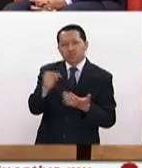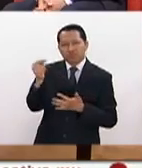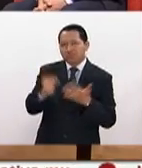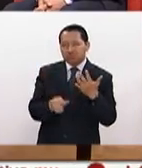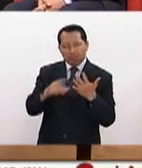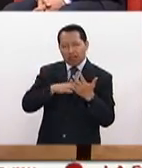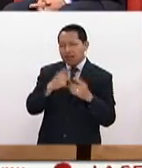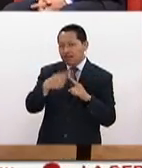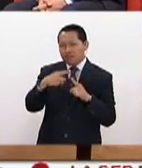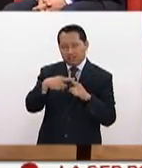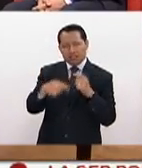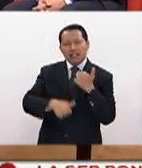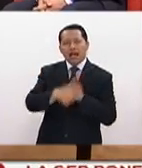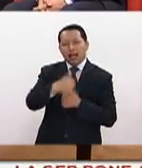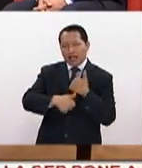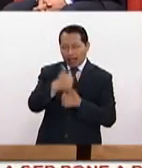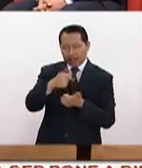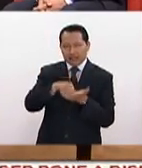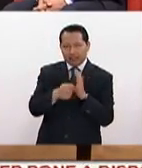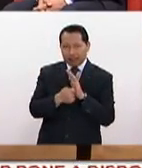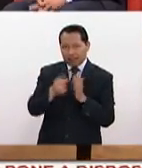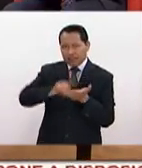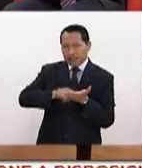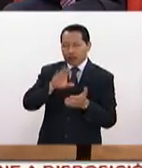carreras técnicas, ¿no?, que ofrecen los CECIT?